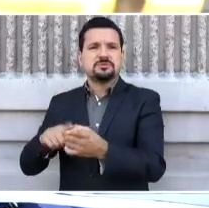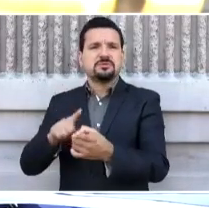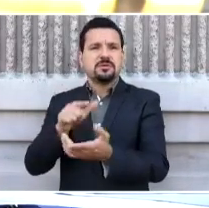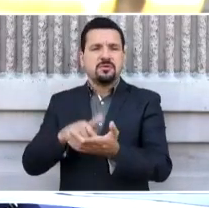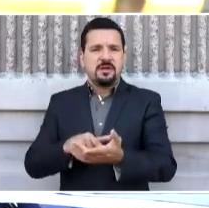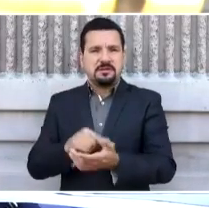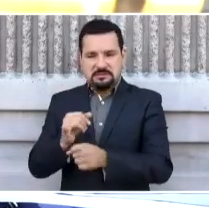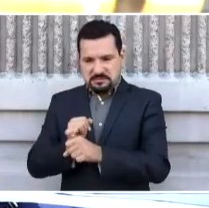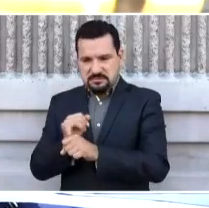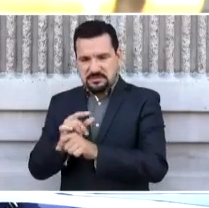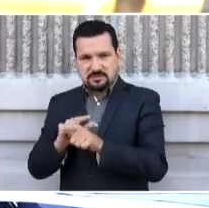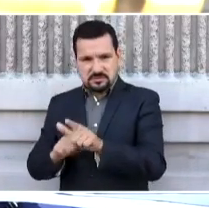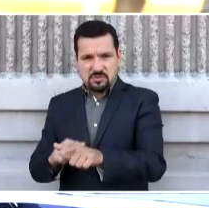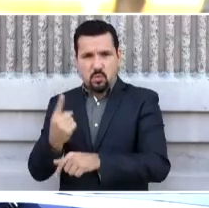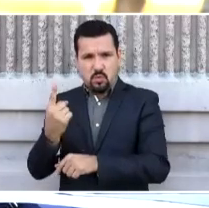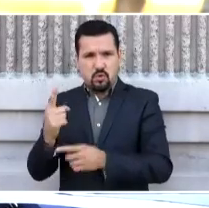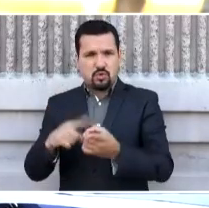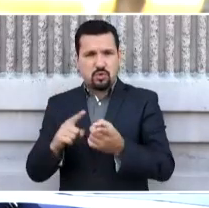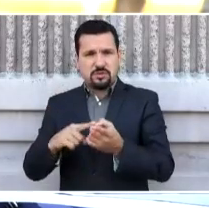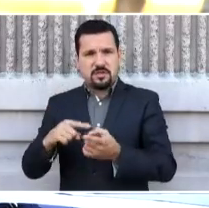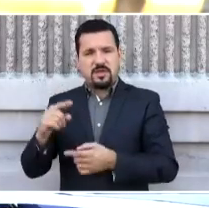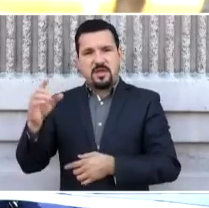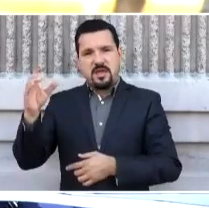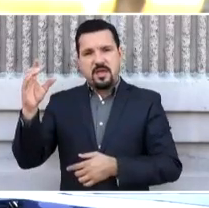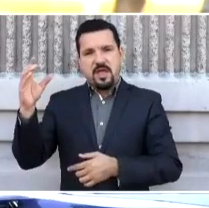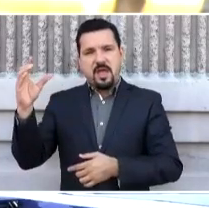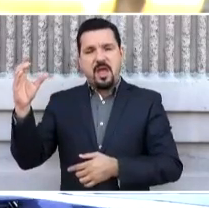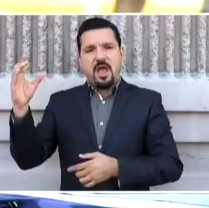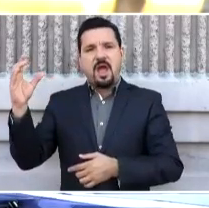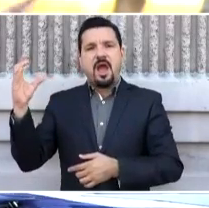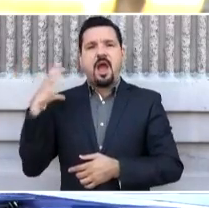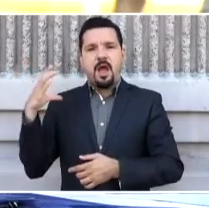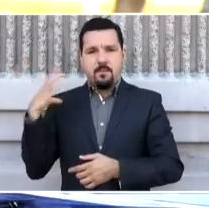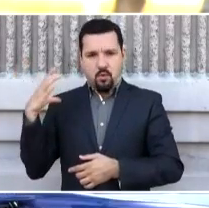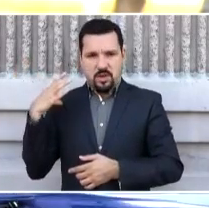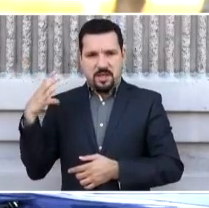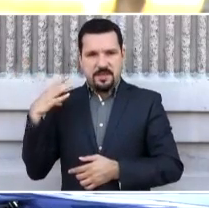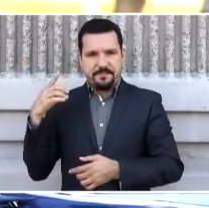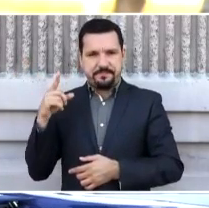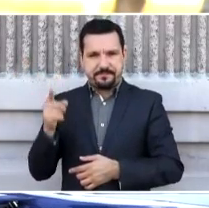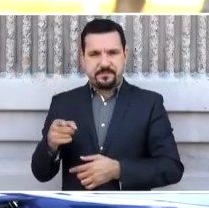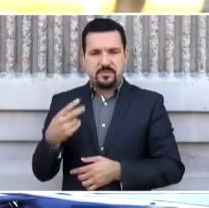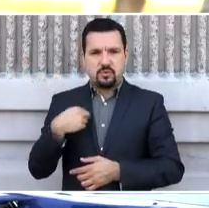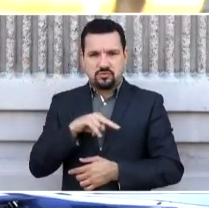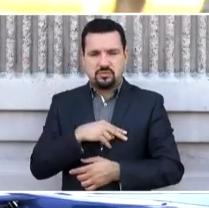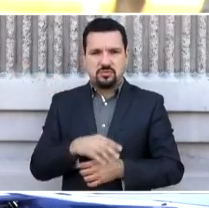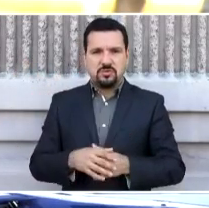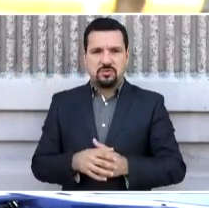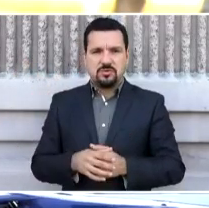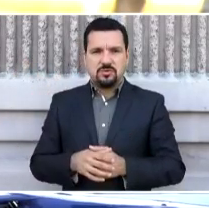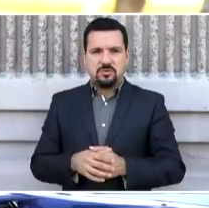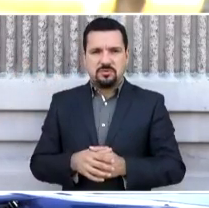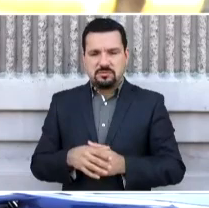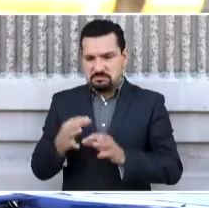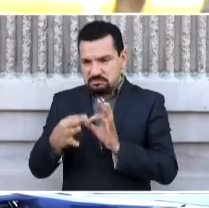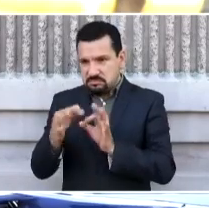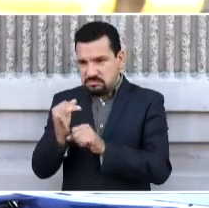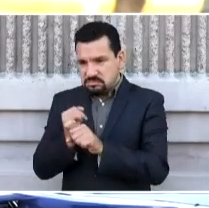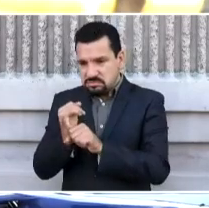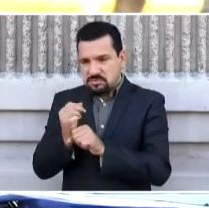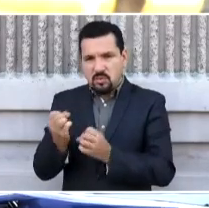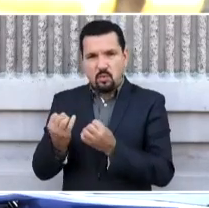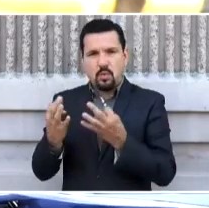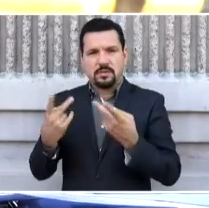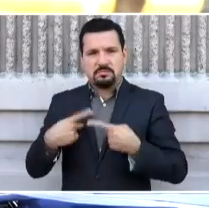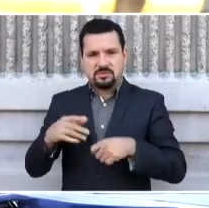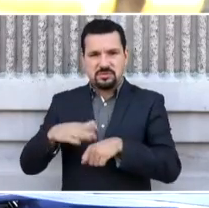en investigación, uno de ellos en Caborca, que estamos tratando de precisar cuántos